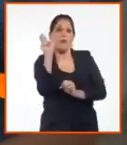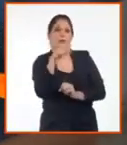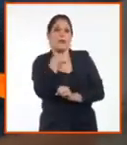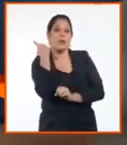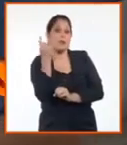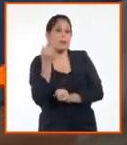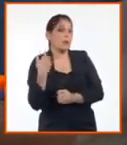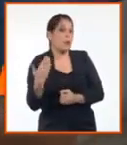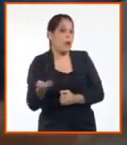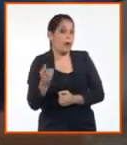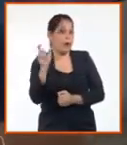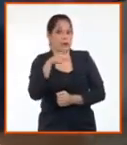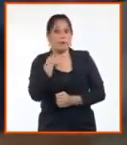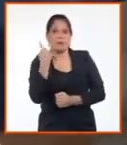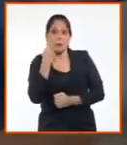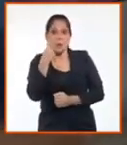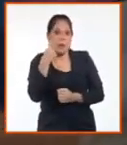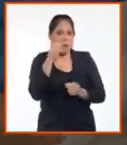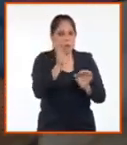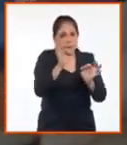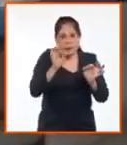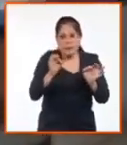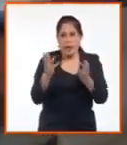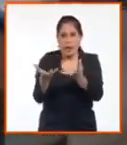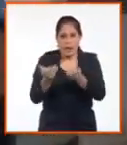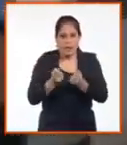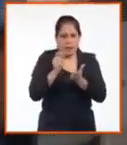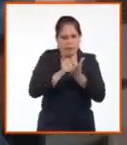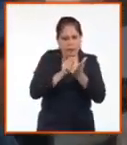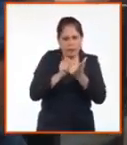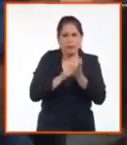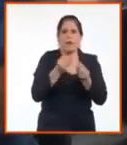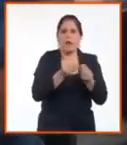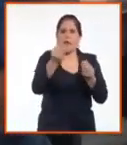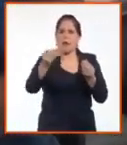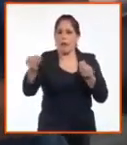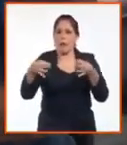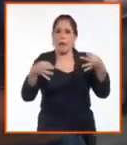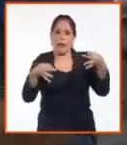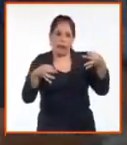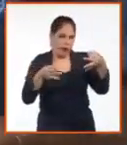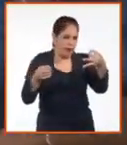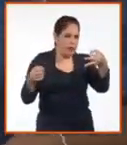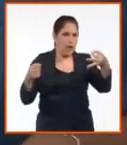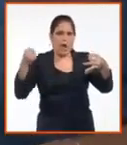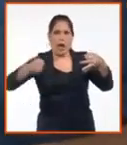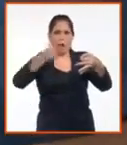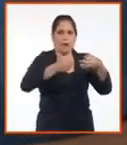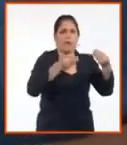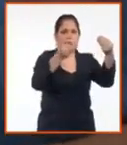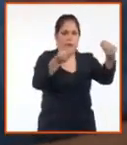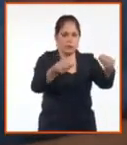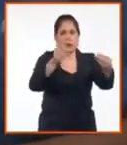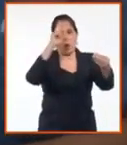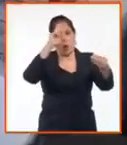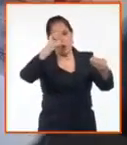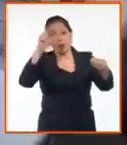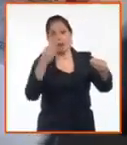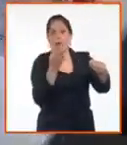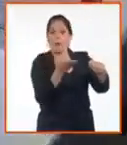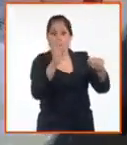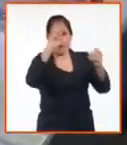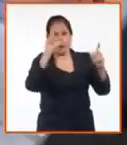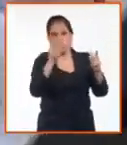ya de ahí que todo esté bien recepcionado y empieza a despachar con este papel en el pedido de cada hospitalario policlínico